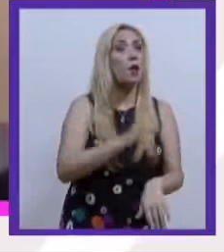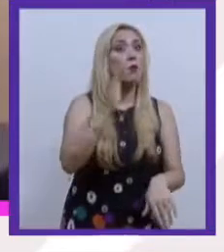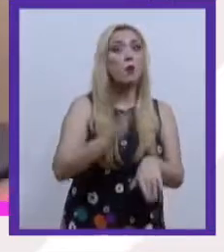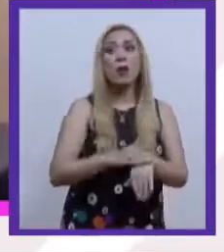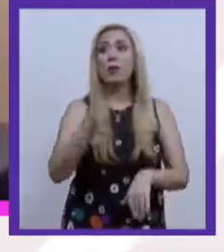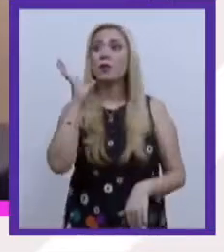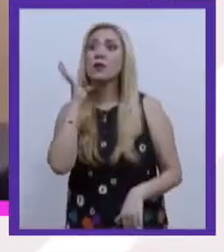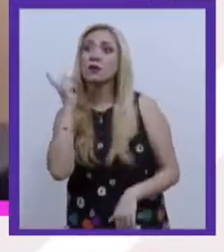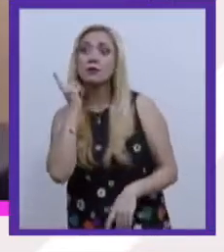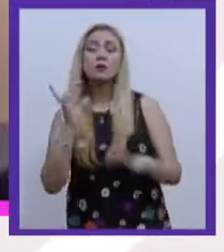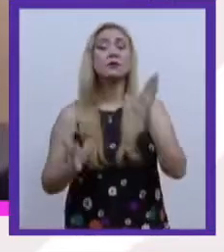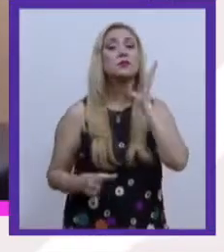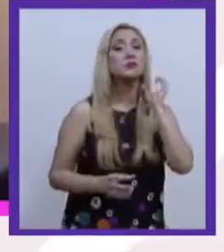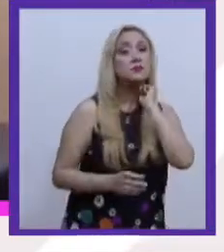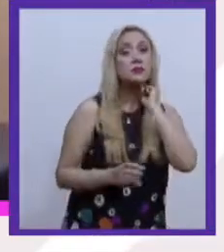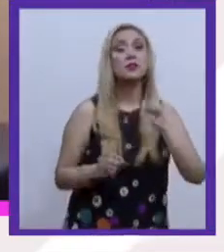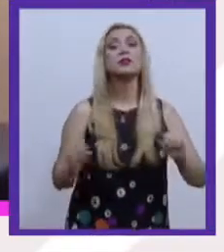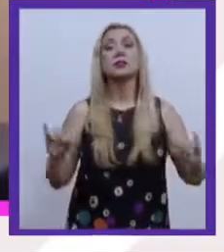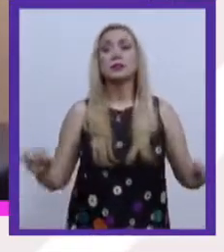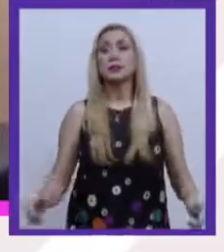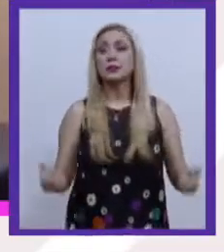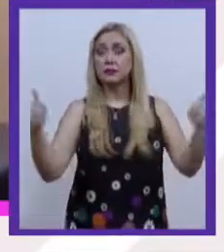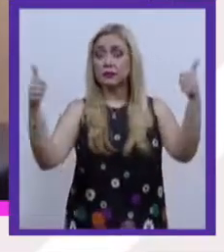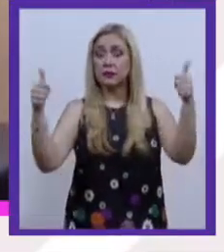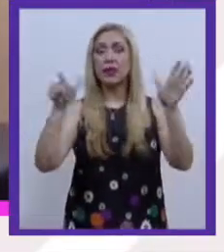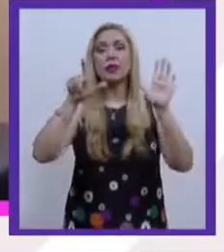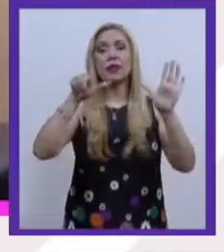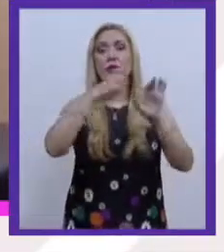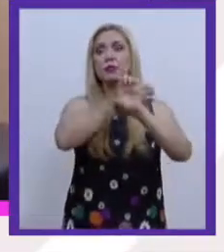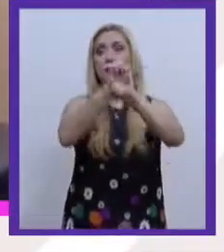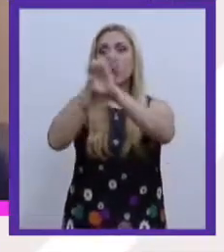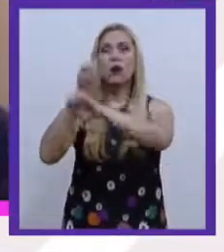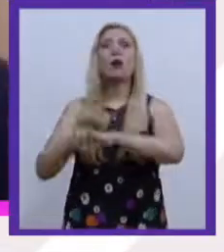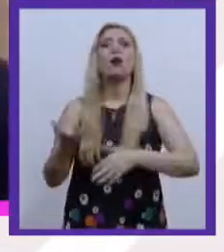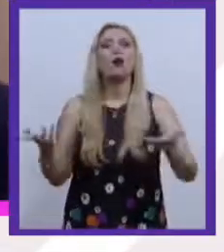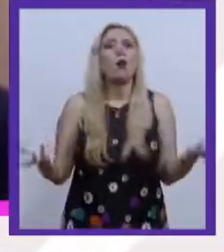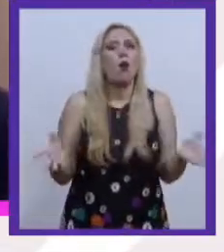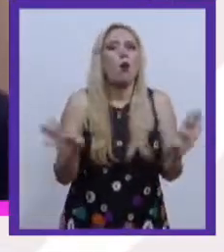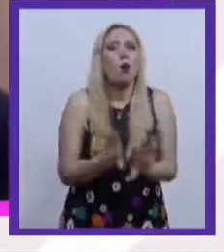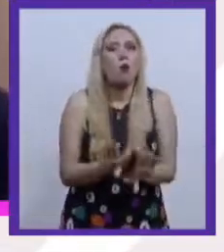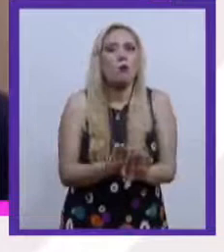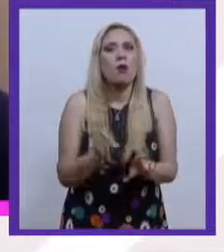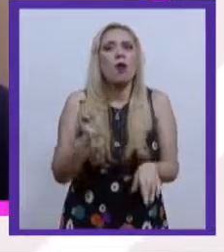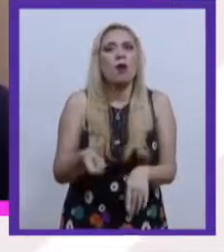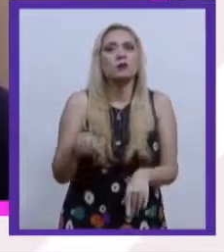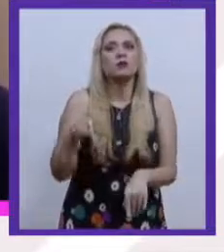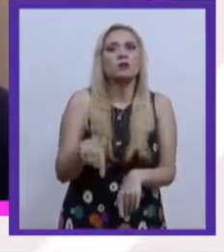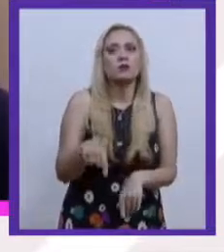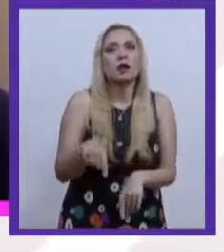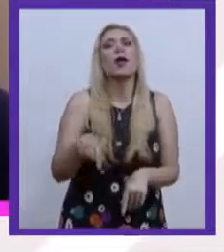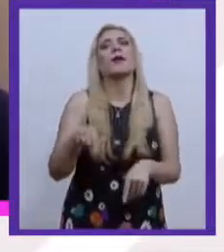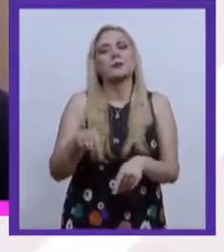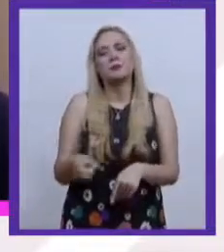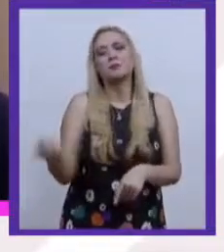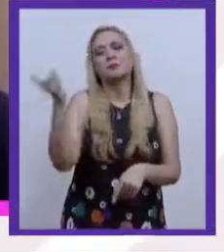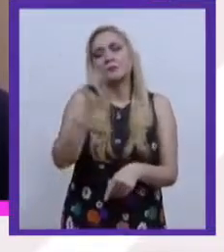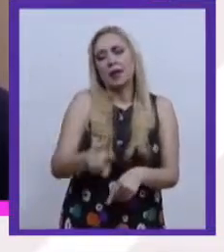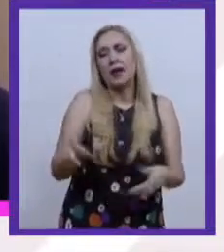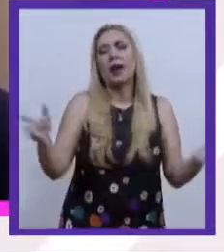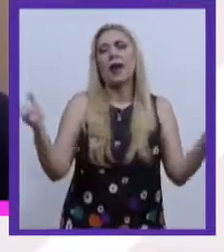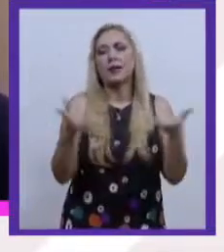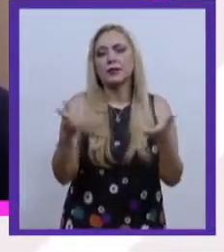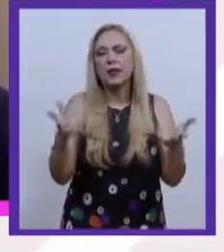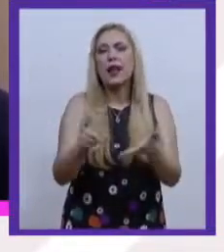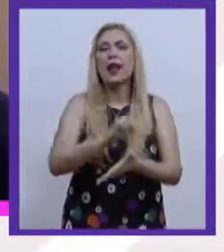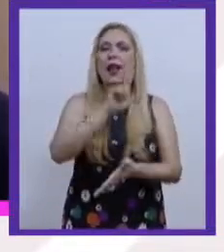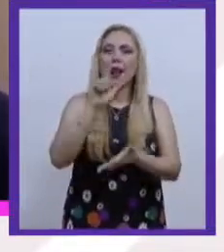ambas cámaras y ratificada por 17 congresos locales, qué es lo que tendría que suceder con esta reforma, y ahí mandata la creación de